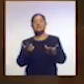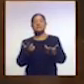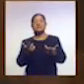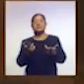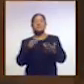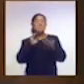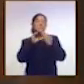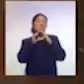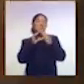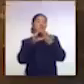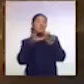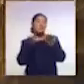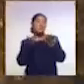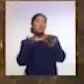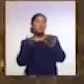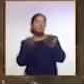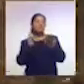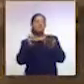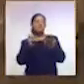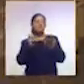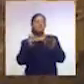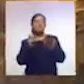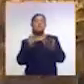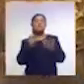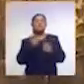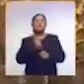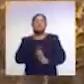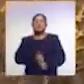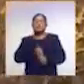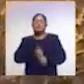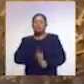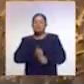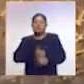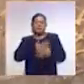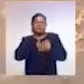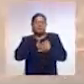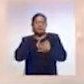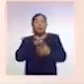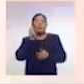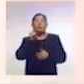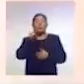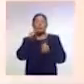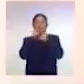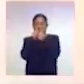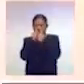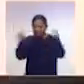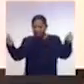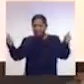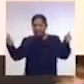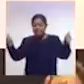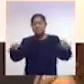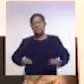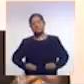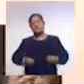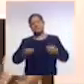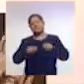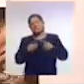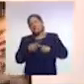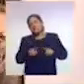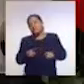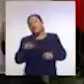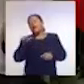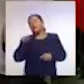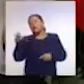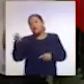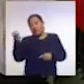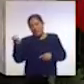lo que es el duelo amoroso. Cuando tú te separas de alguien, vives diferentes etapas, y eso lo logró captar la maestra Virginia Luz, que